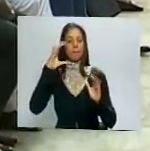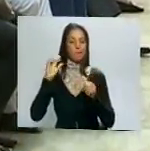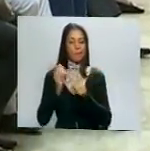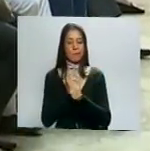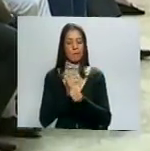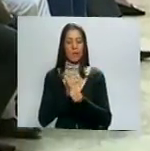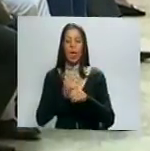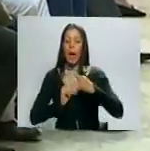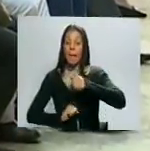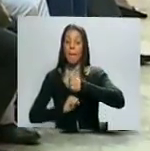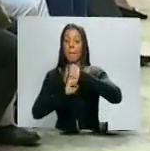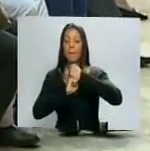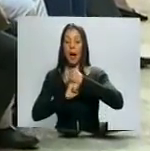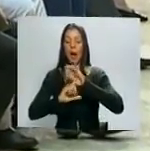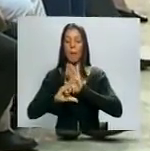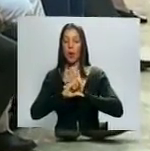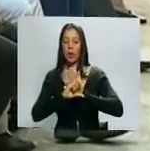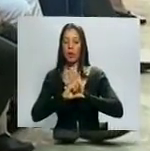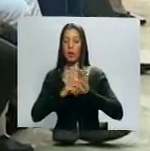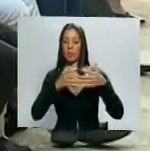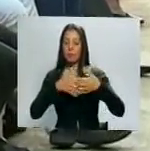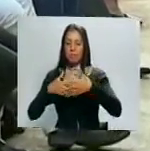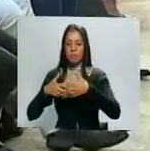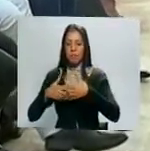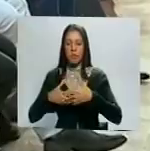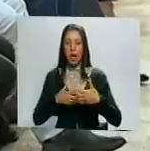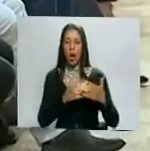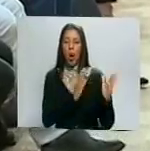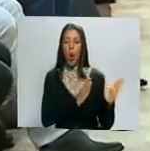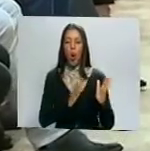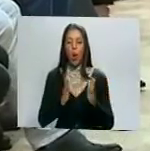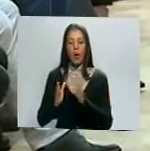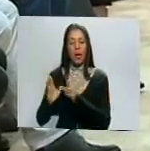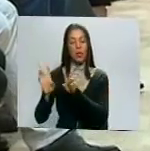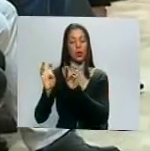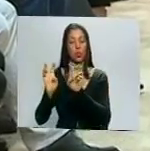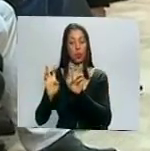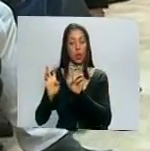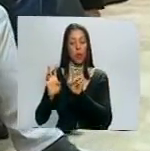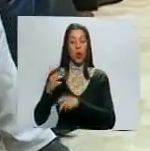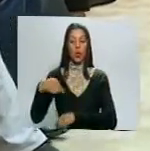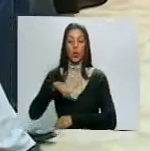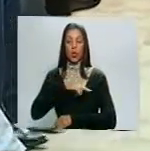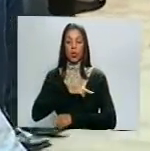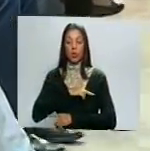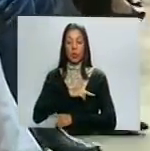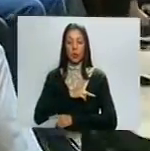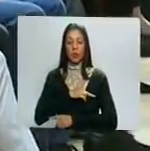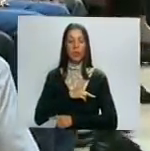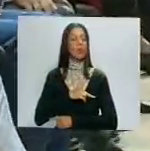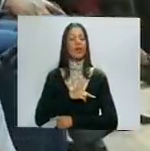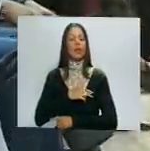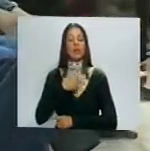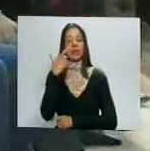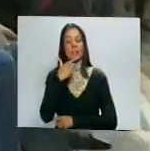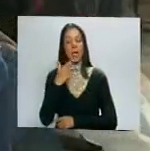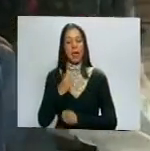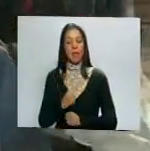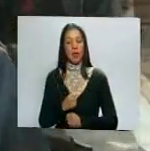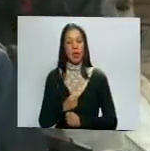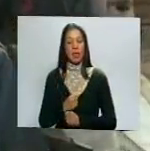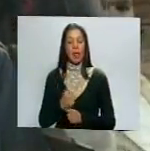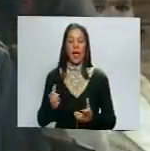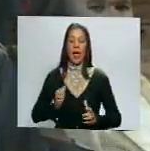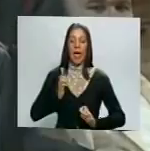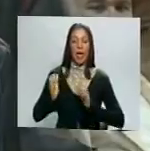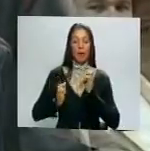las bases desde la economía para el nuevo Estado comunal. Nosotras estamos realmente muy motivados,